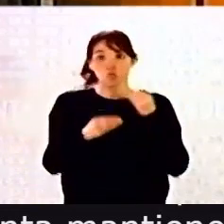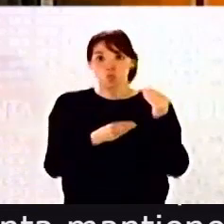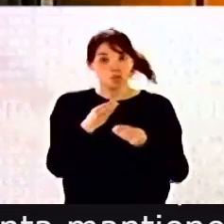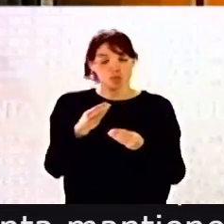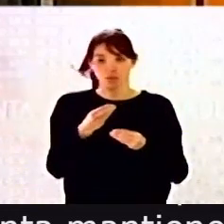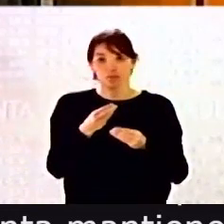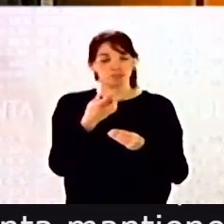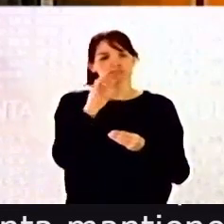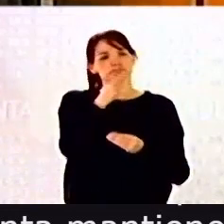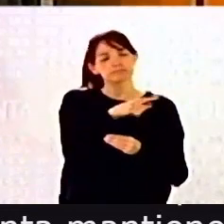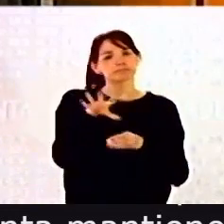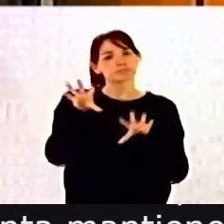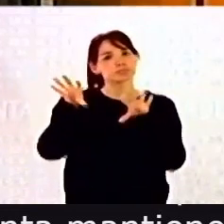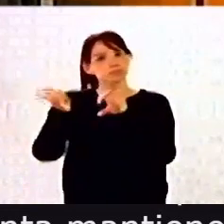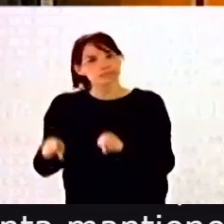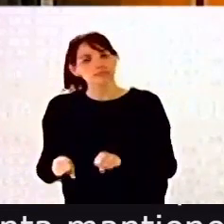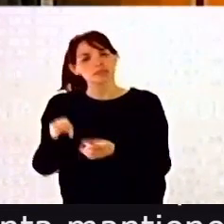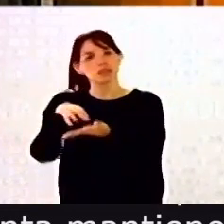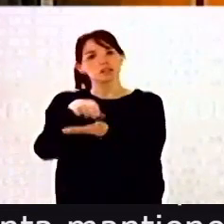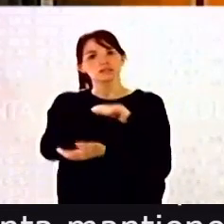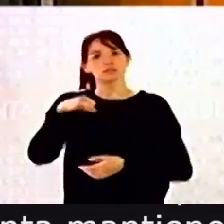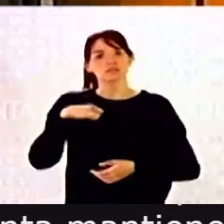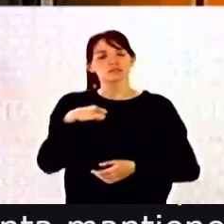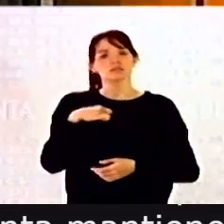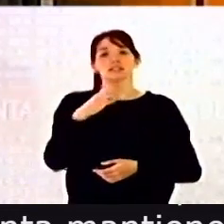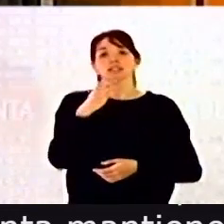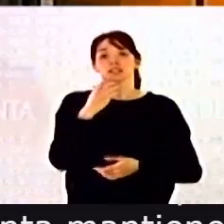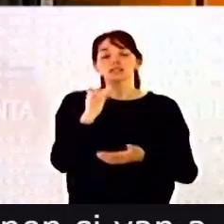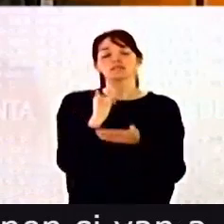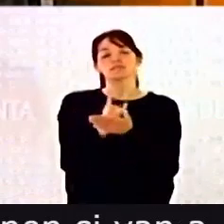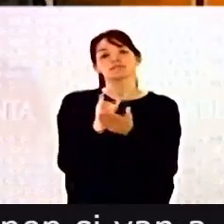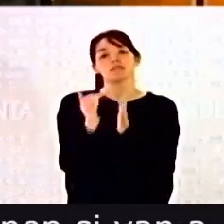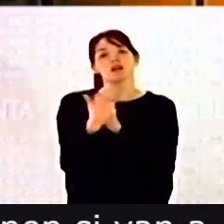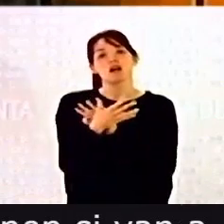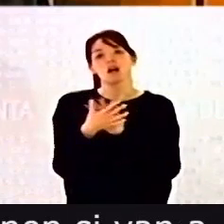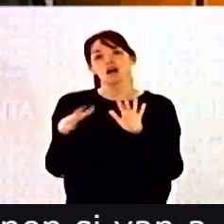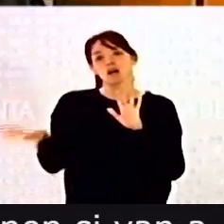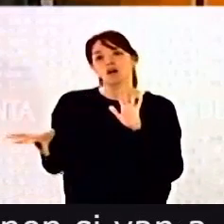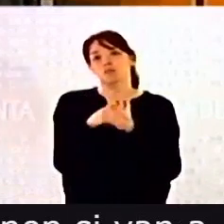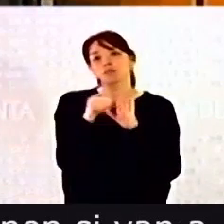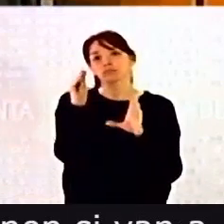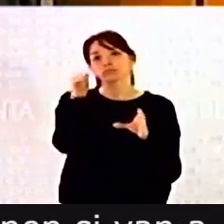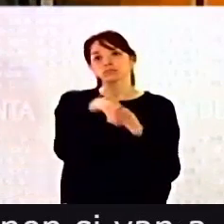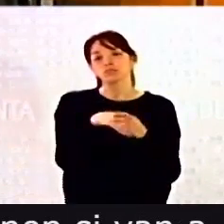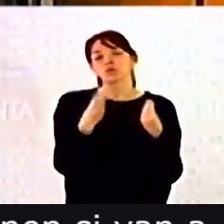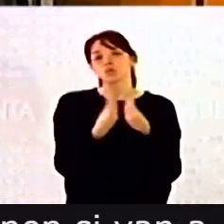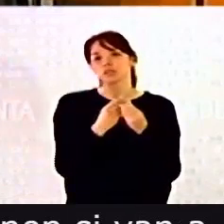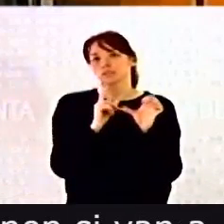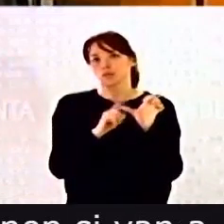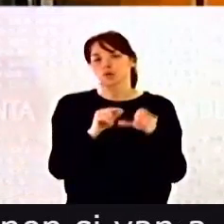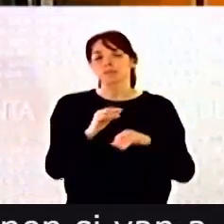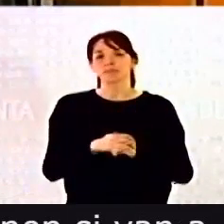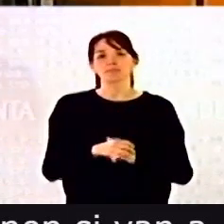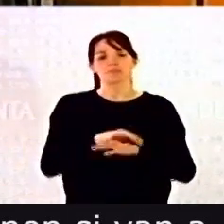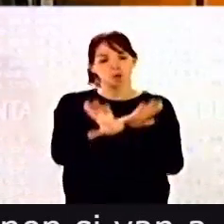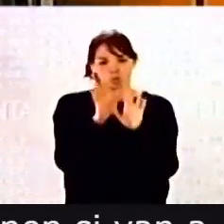si van a intervenirlas y si esos test rápidos pues pasarían ya a formar parte de la Junta. Por último, también quería